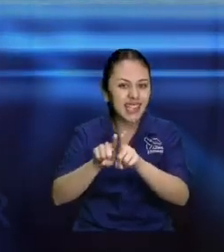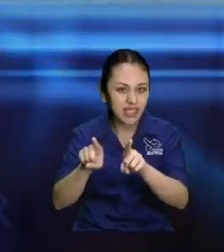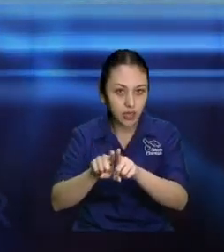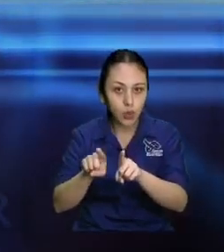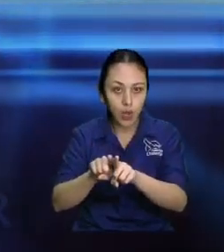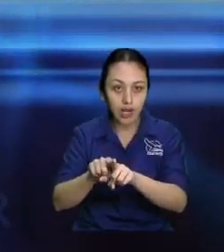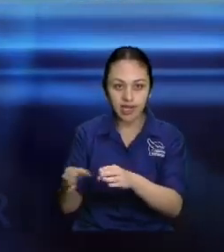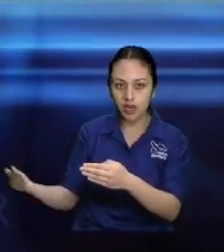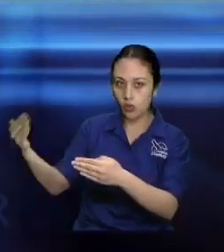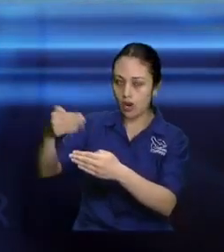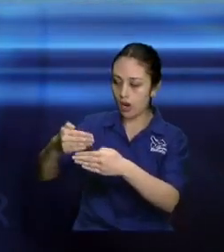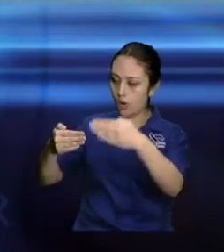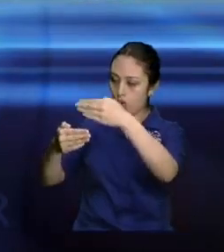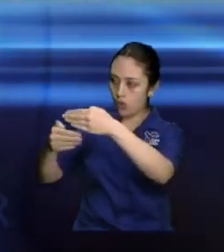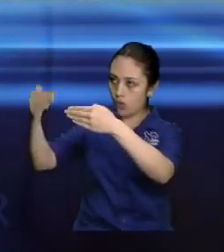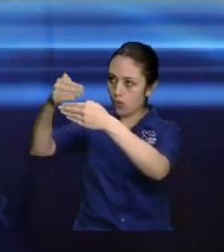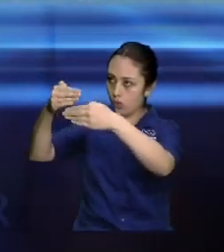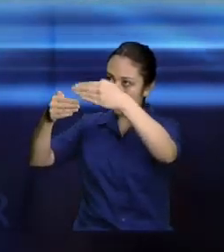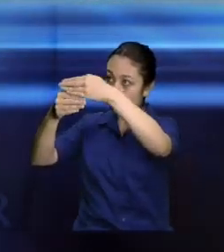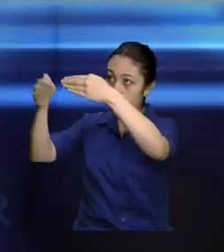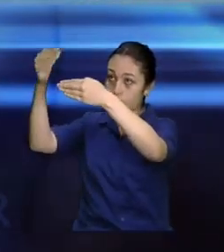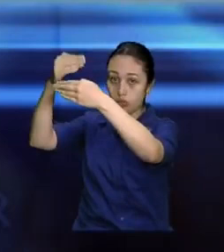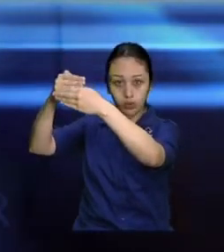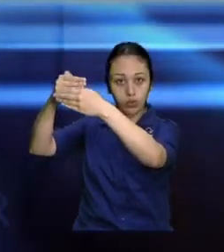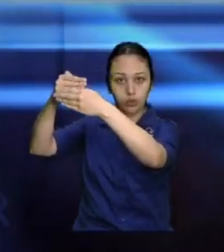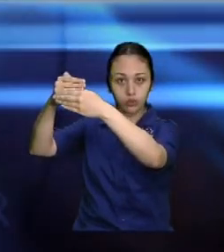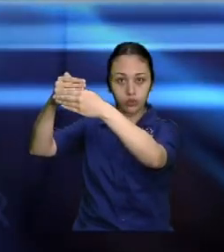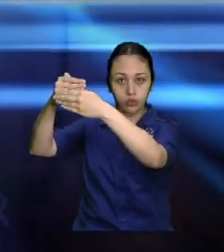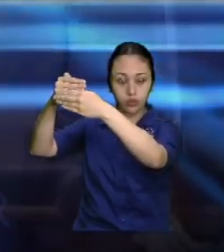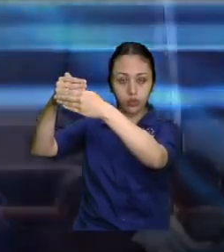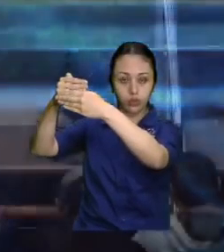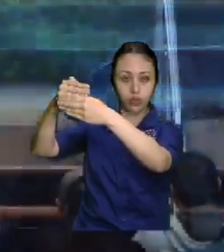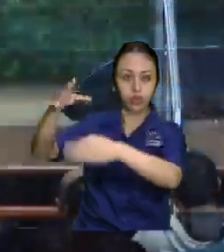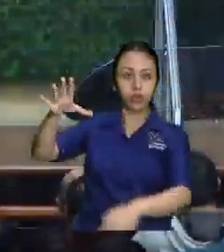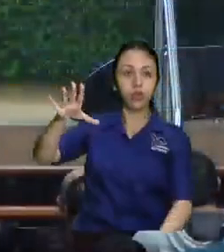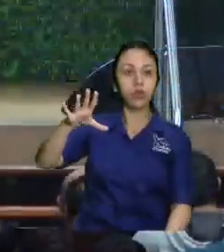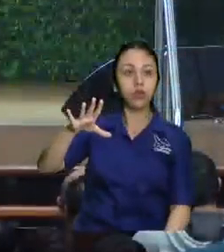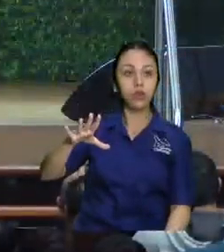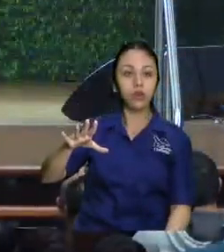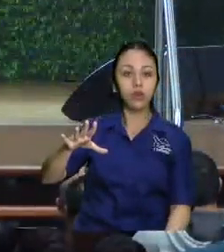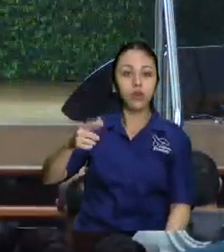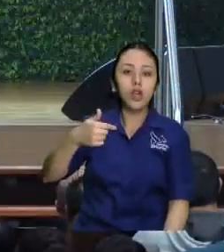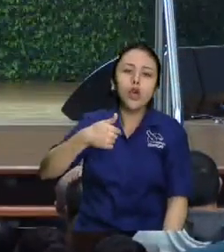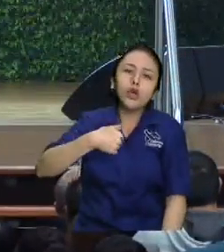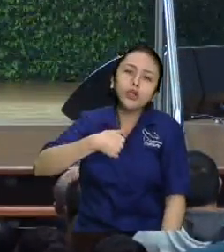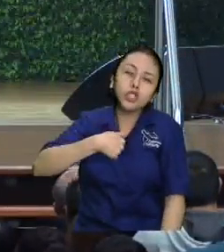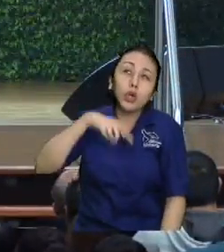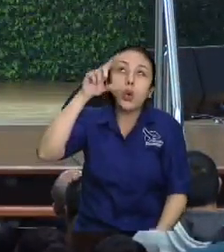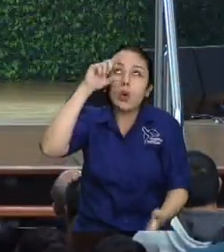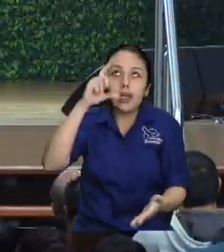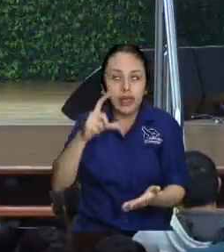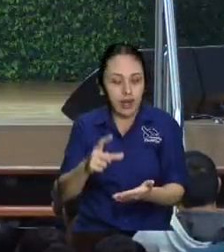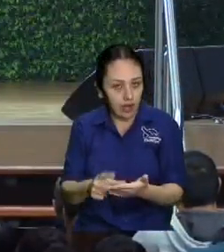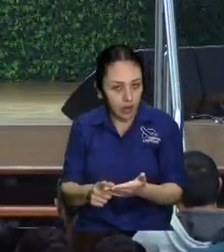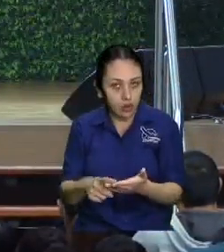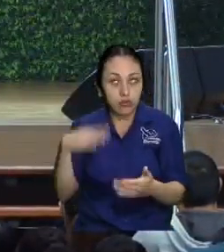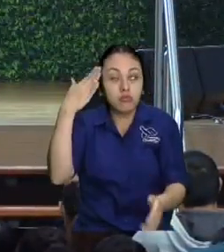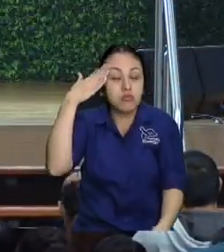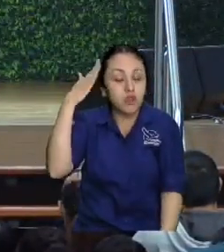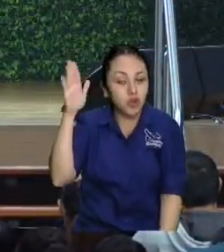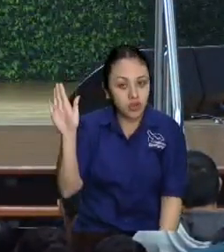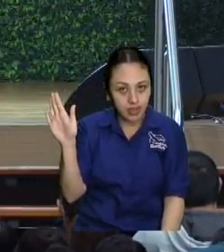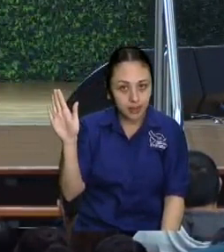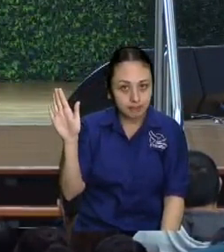tienen aquella plomada, se llama. Y entonces, perdón, yo supongo, no sé si es